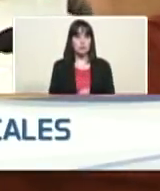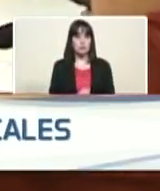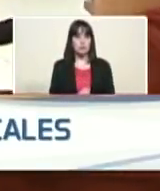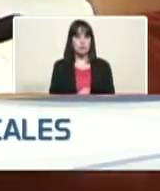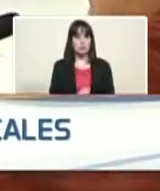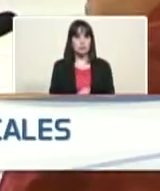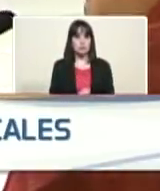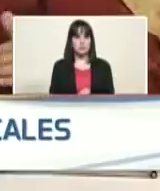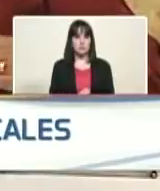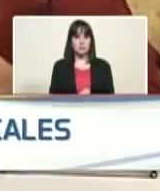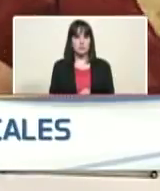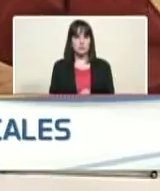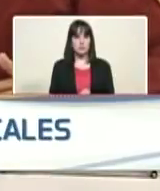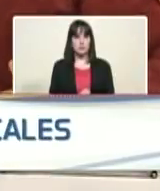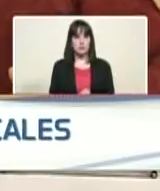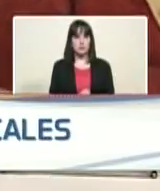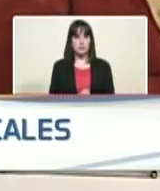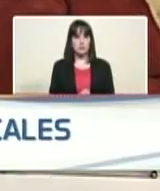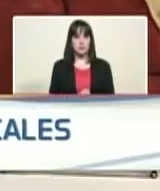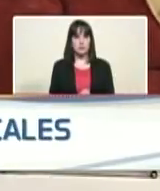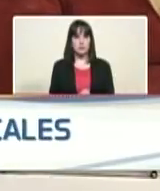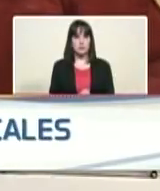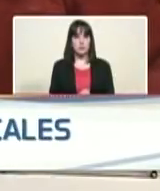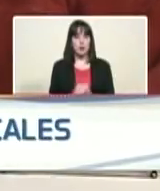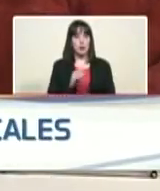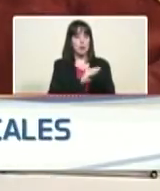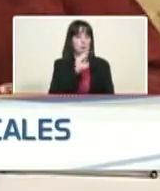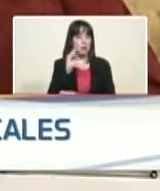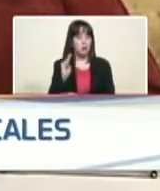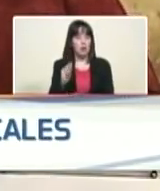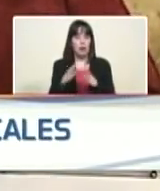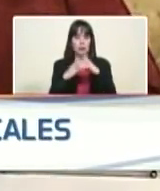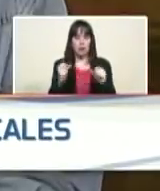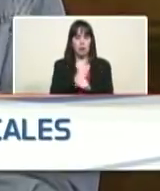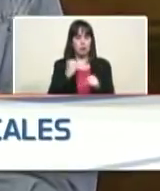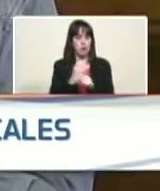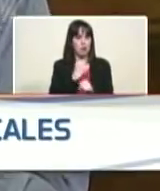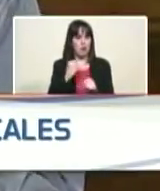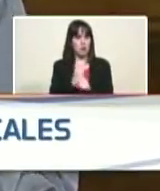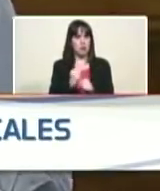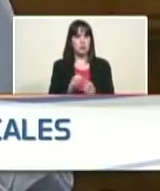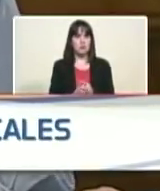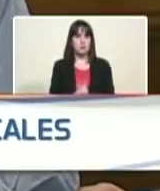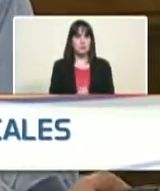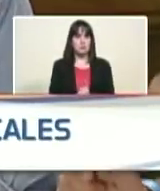compañero, para proteger a los trabajadores, a las trabajadoras.